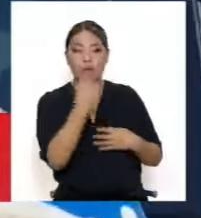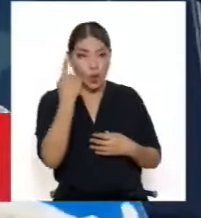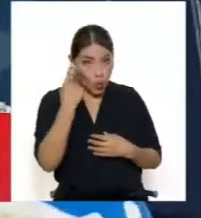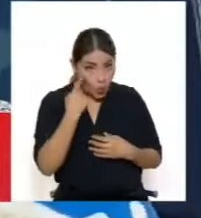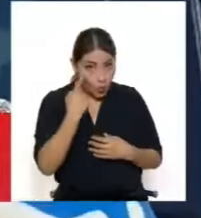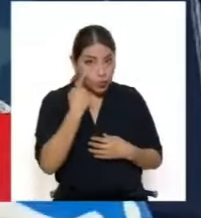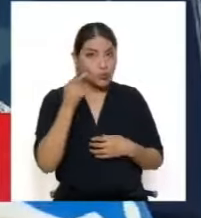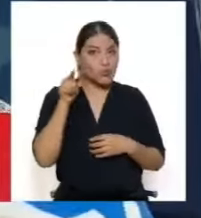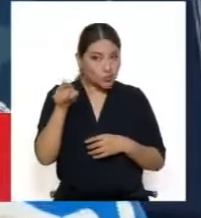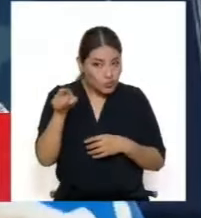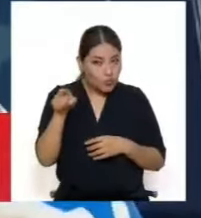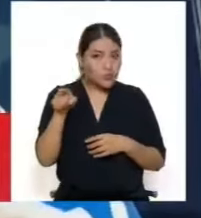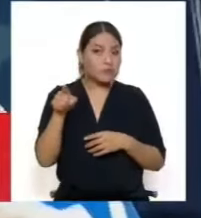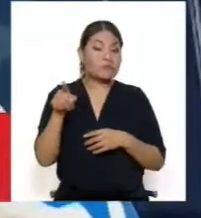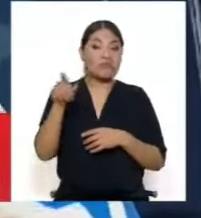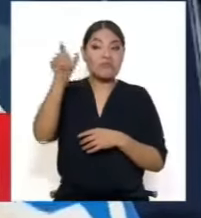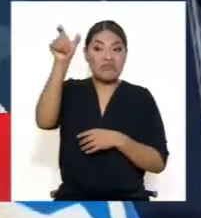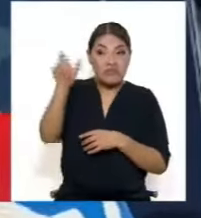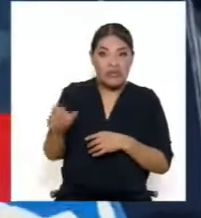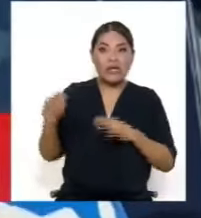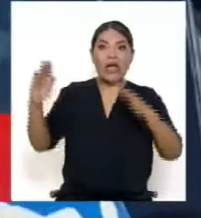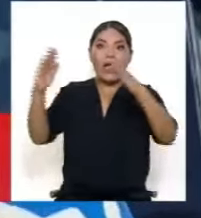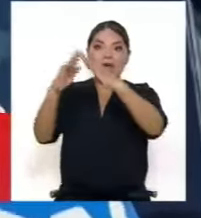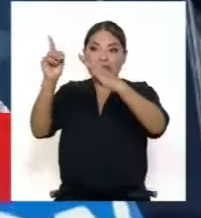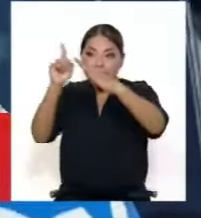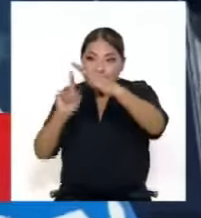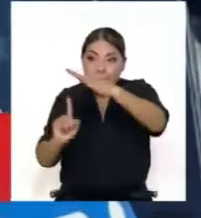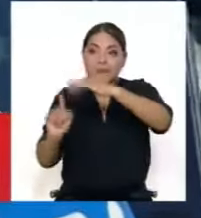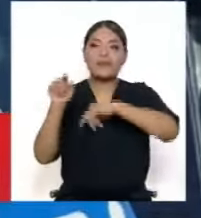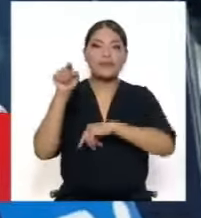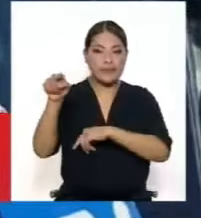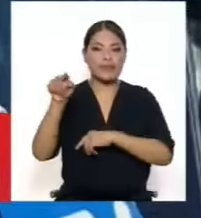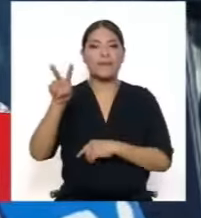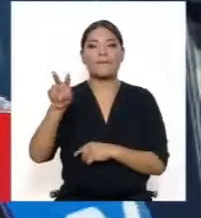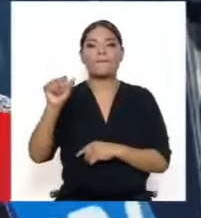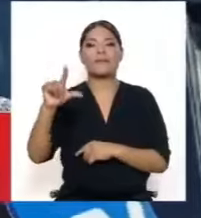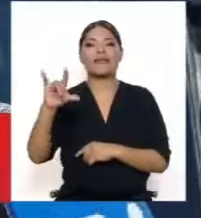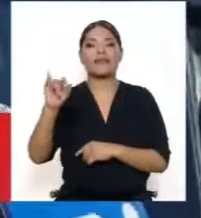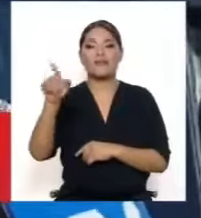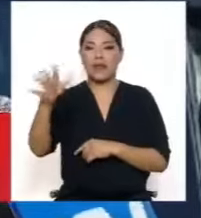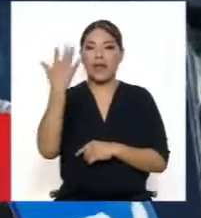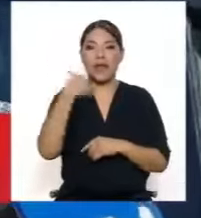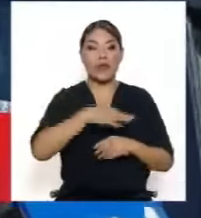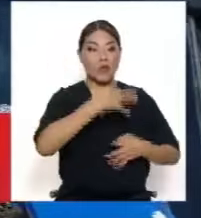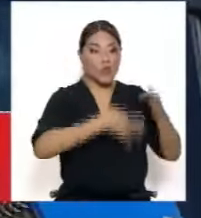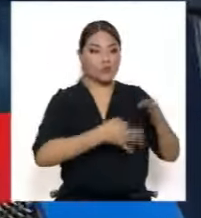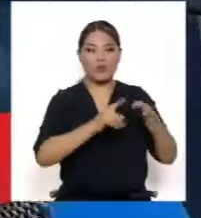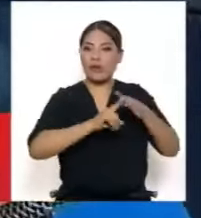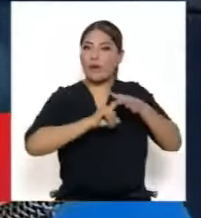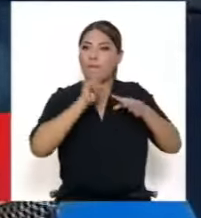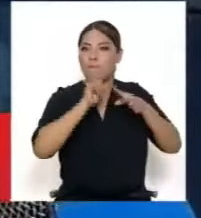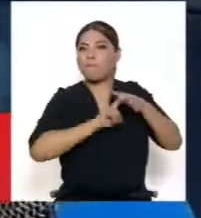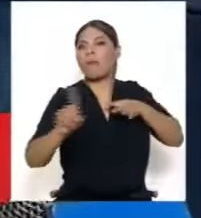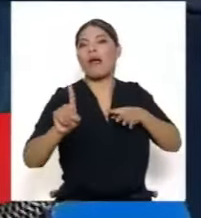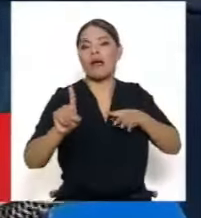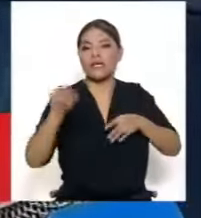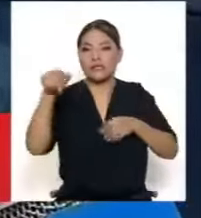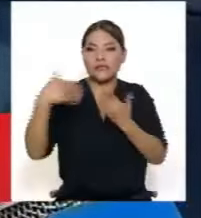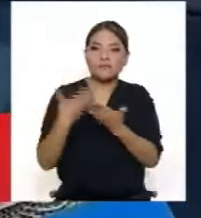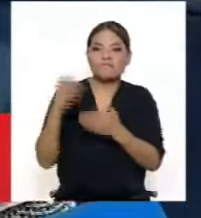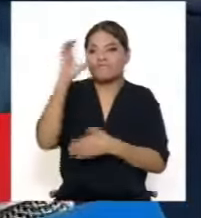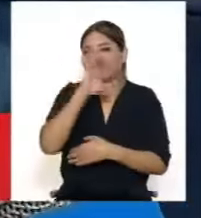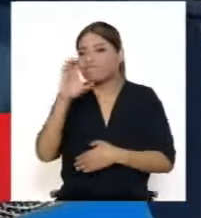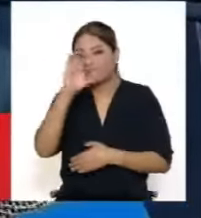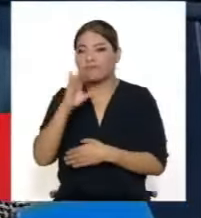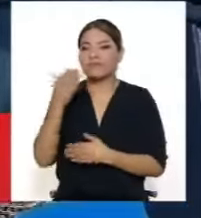conocimiento de que en uno de estos inmuebles encontraría pu el prófugo un prófugo de la justicia no Vladimir